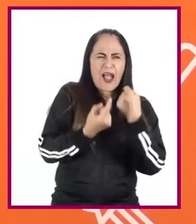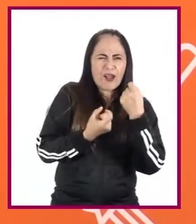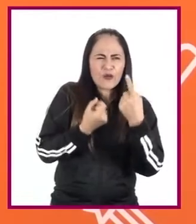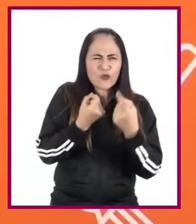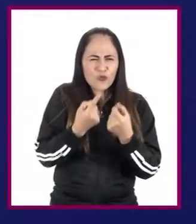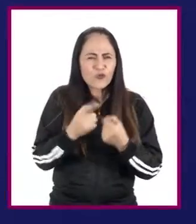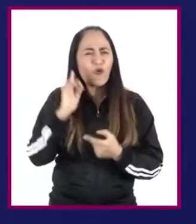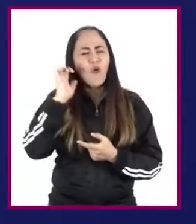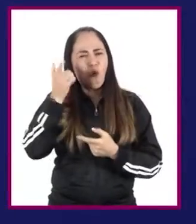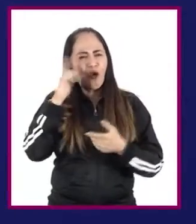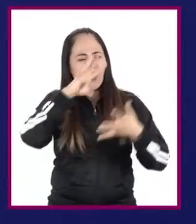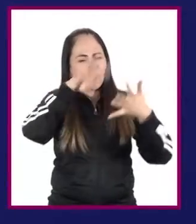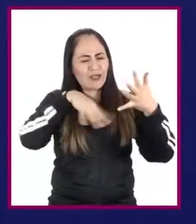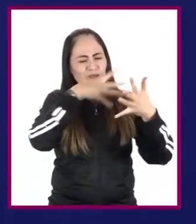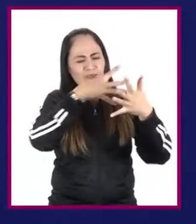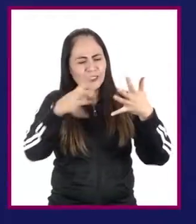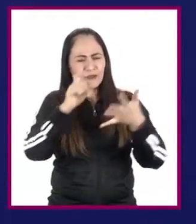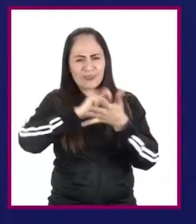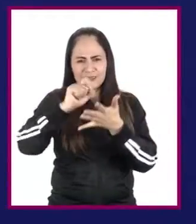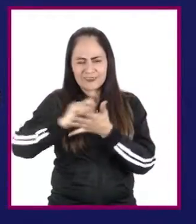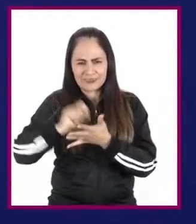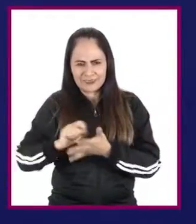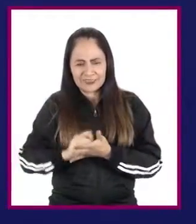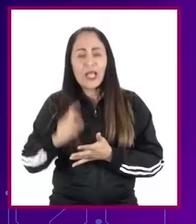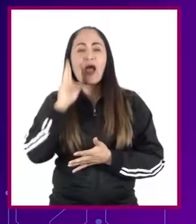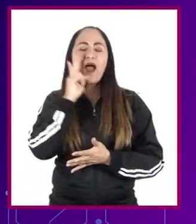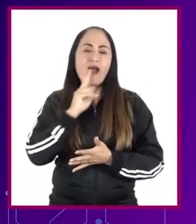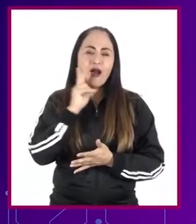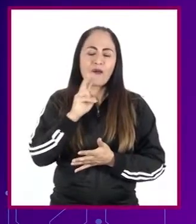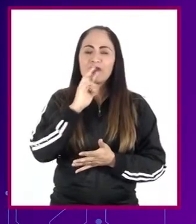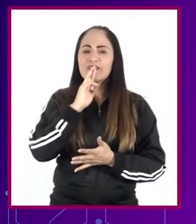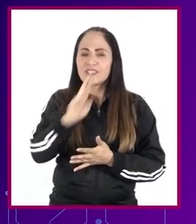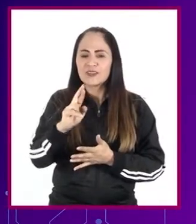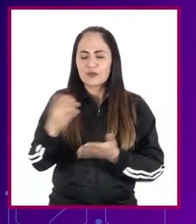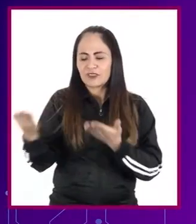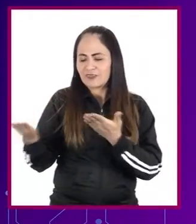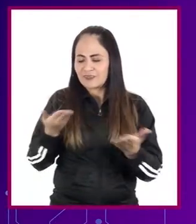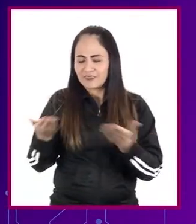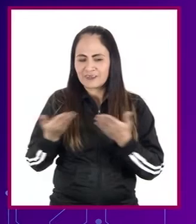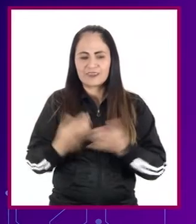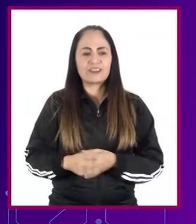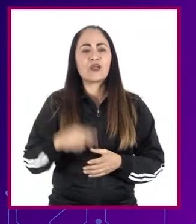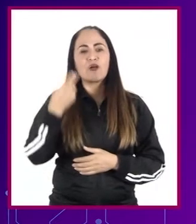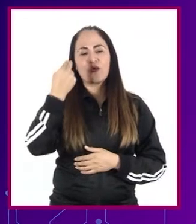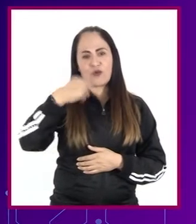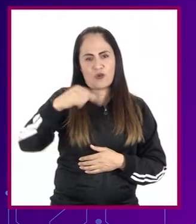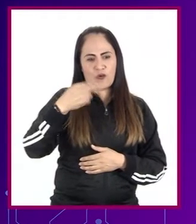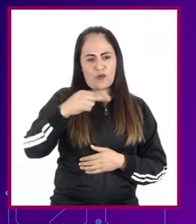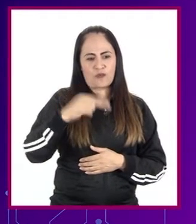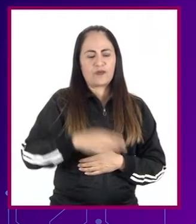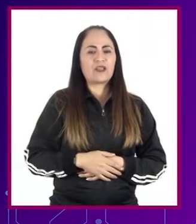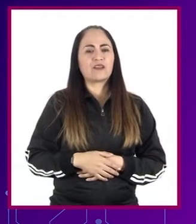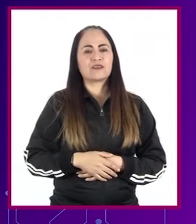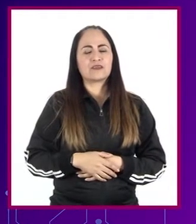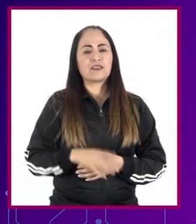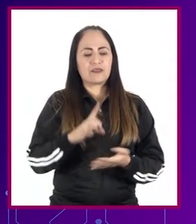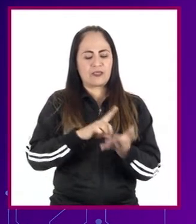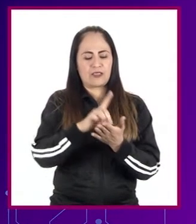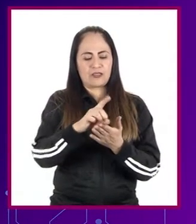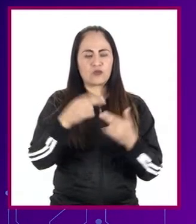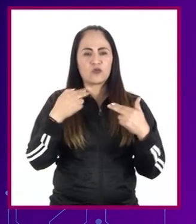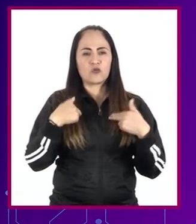información correcta. Revisemos nuestras respuestas. Nombre de la campaña: Defensores de los Derechos